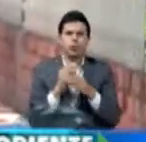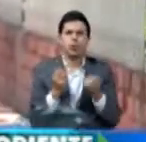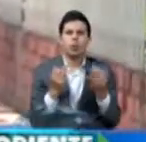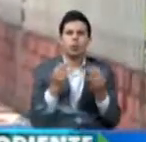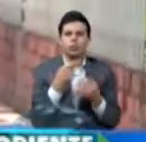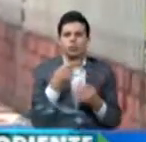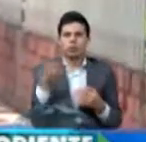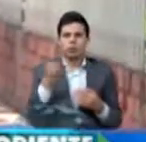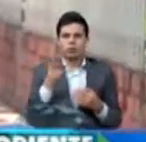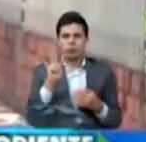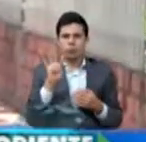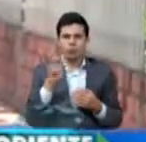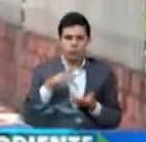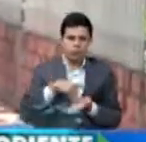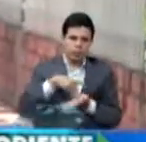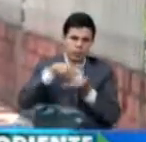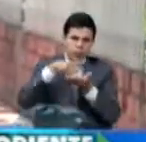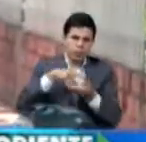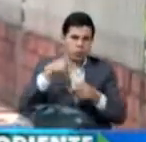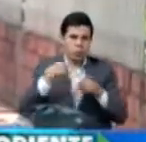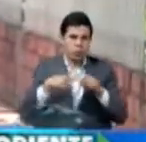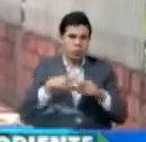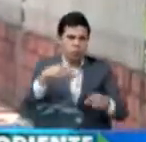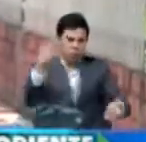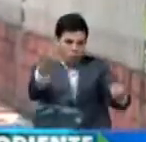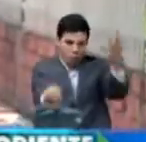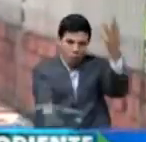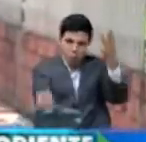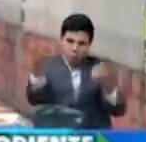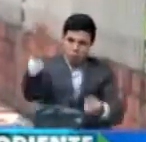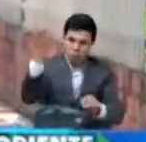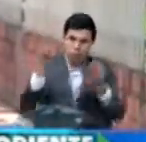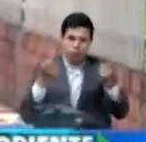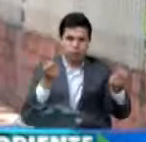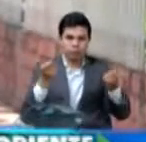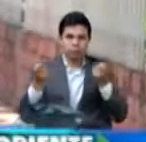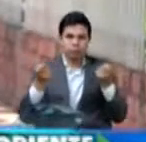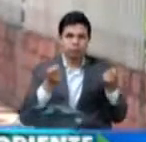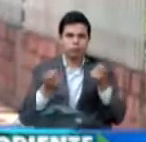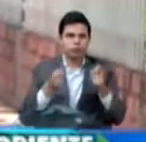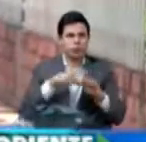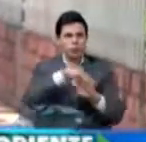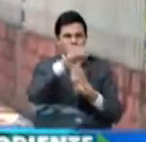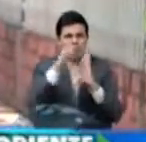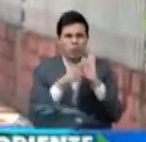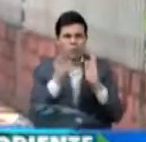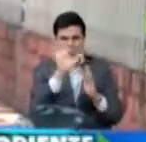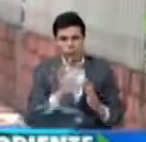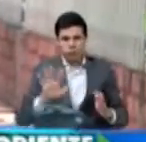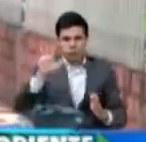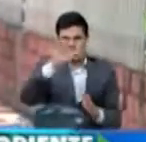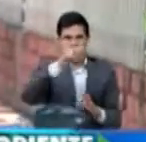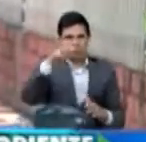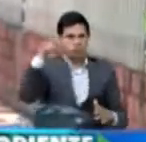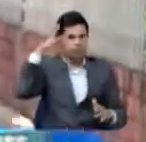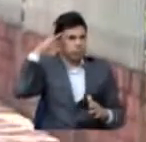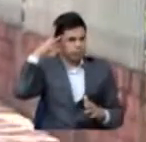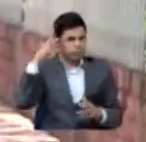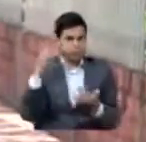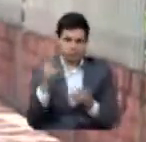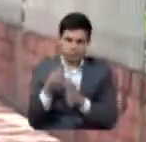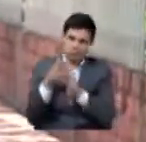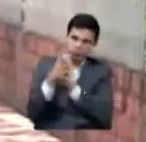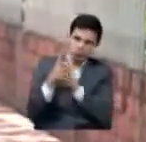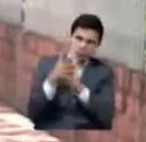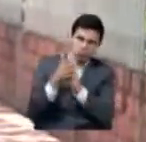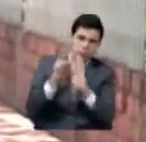109 kilos los detonados y desactivados de manera controlada en todo el territorio norte santandereano. Pues por el momento es todo